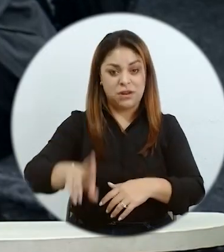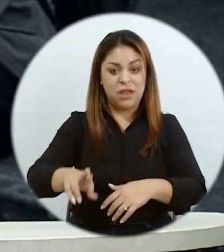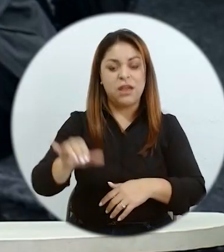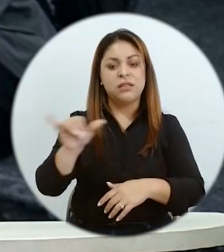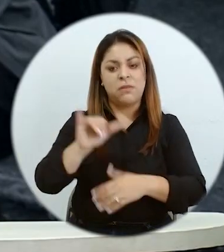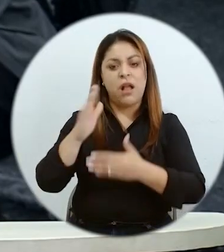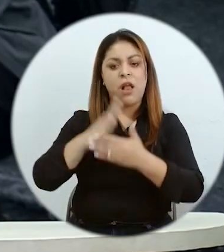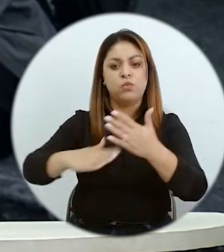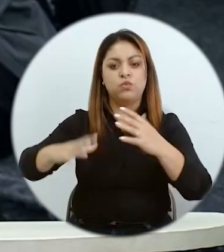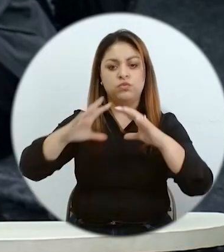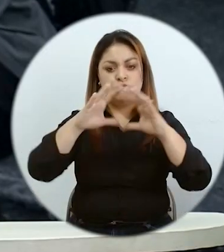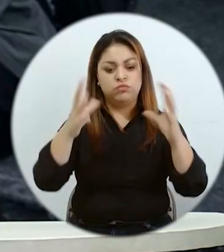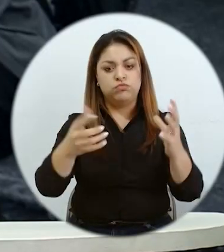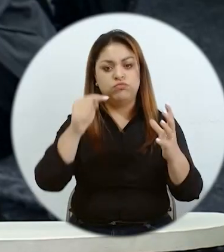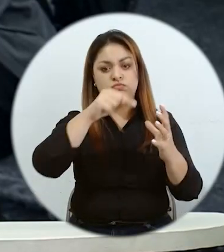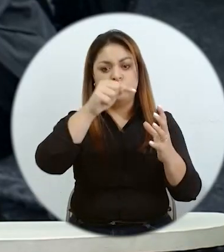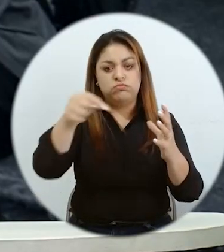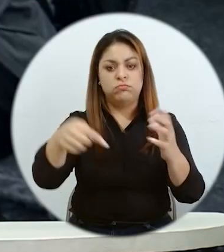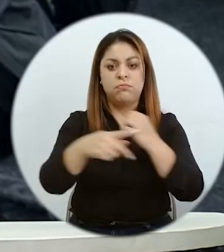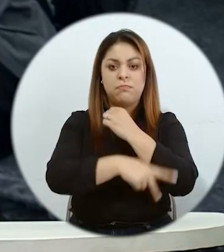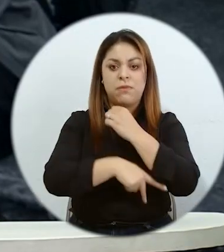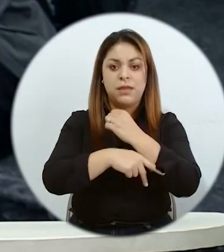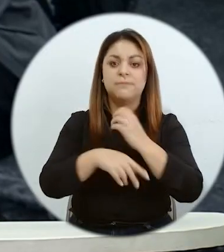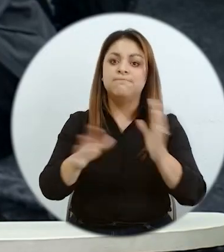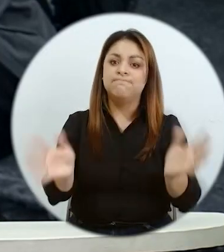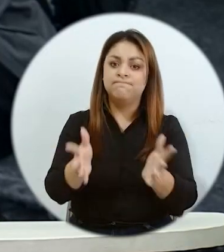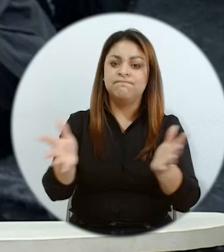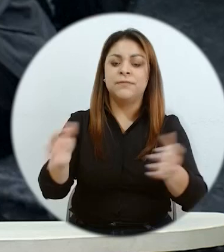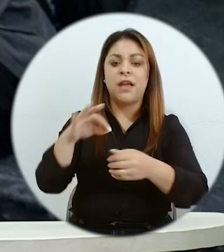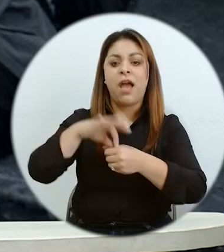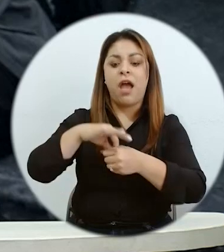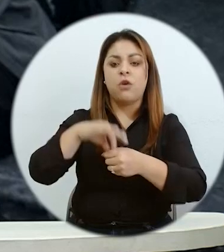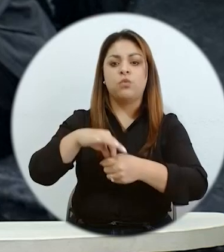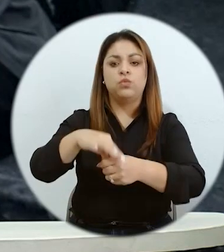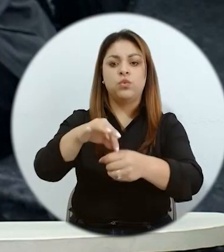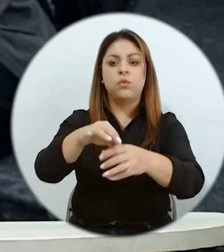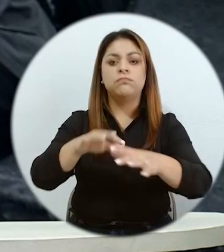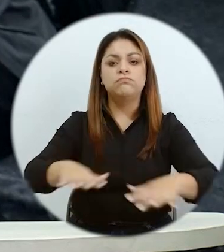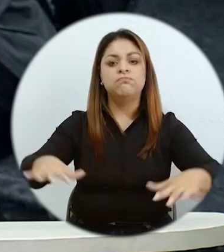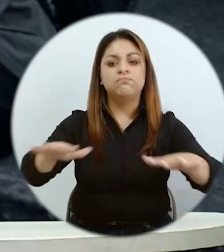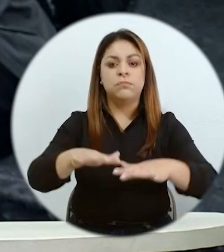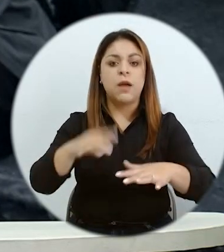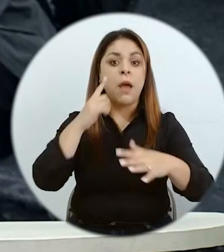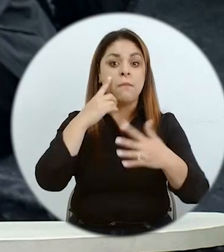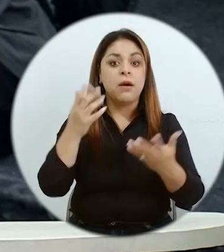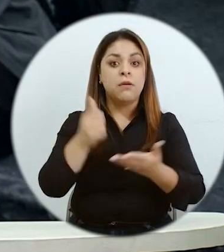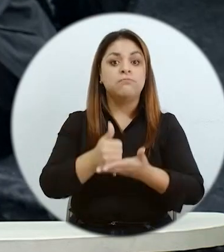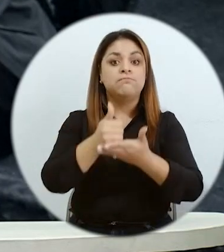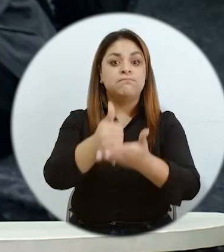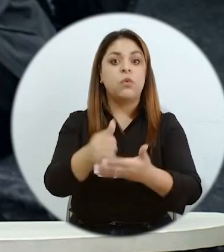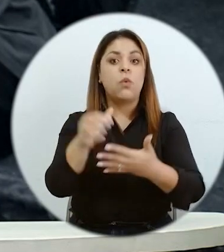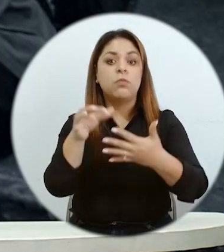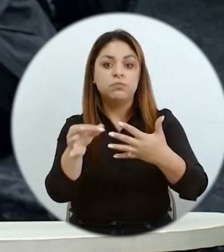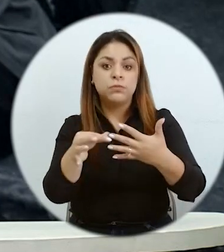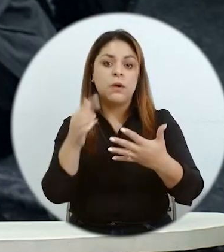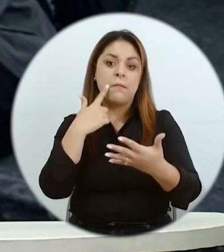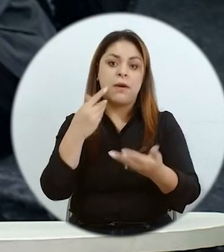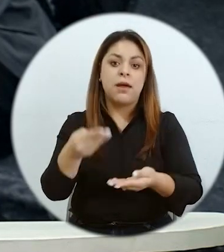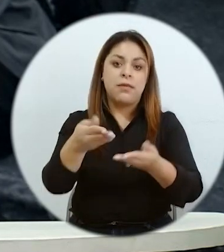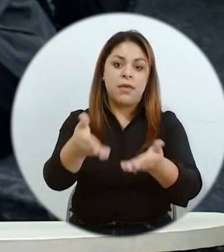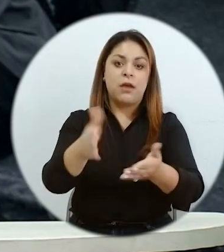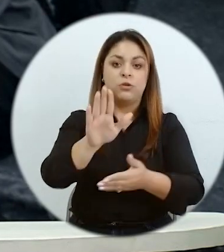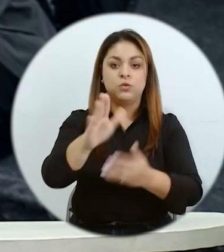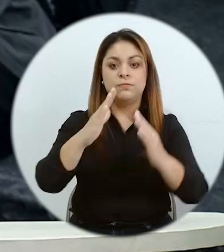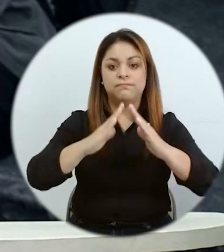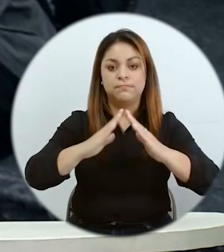está impulsando precisamente la agroecología como una alternativa para asegurar que a nuestra mesa lleguen alimentos